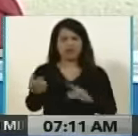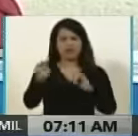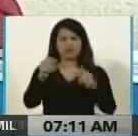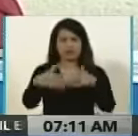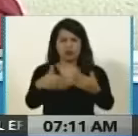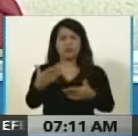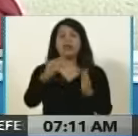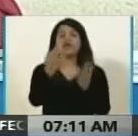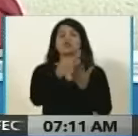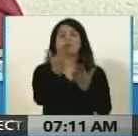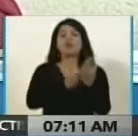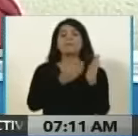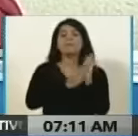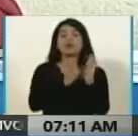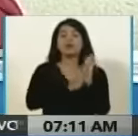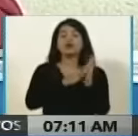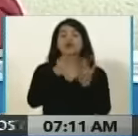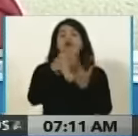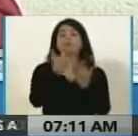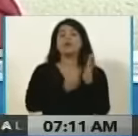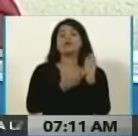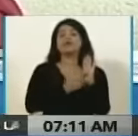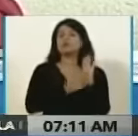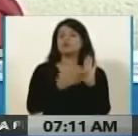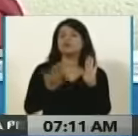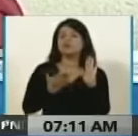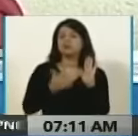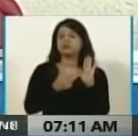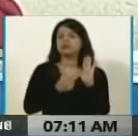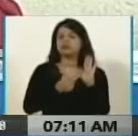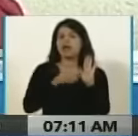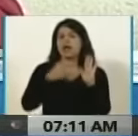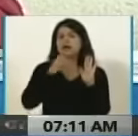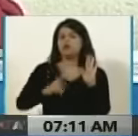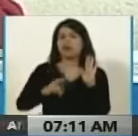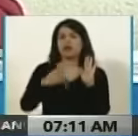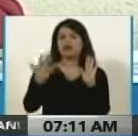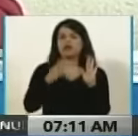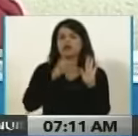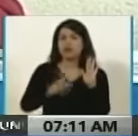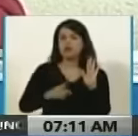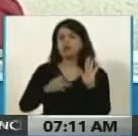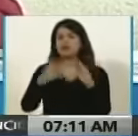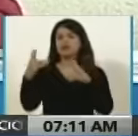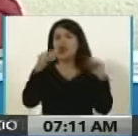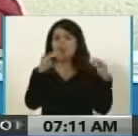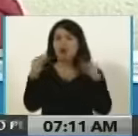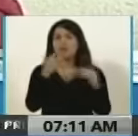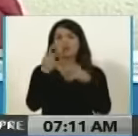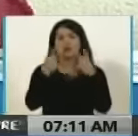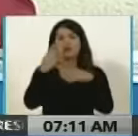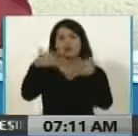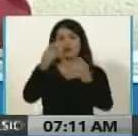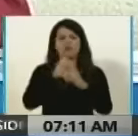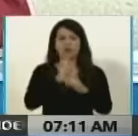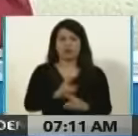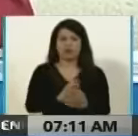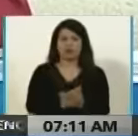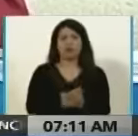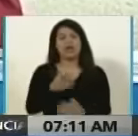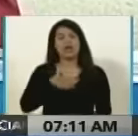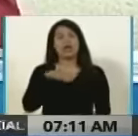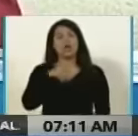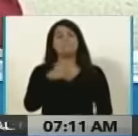Ese documento va a dar como resultado, bueno, un conjunto de avances en el diálogo político. Es un